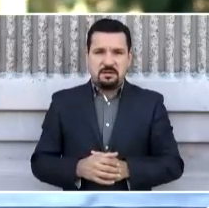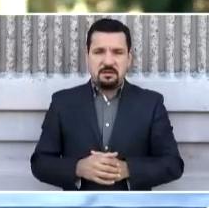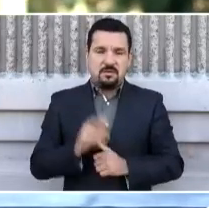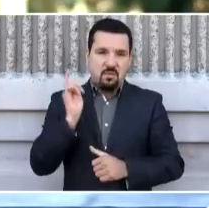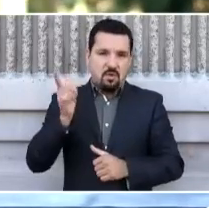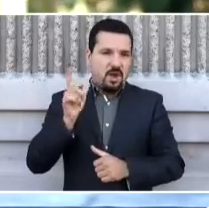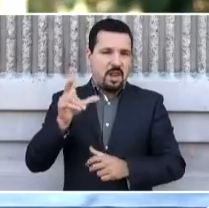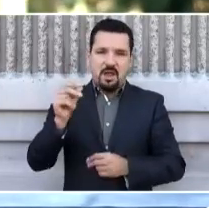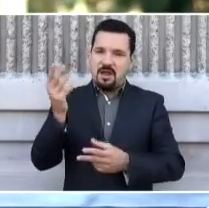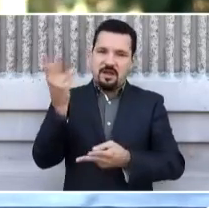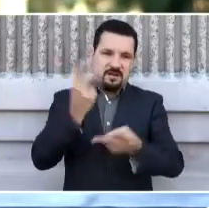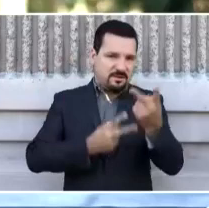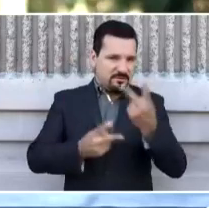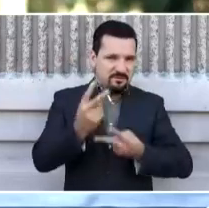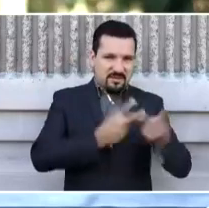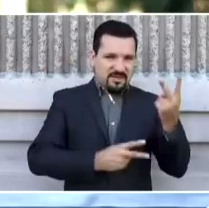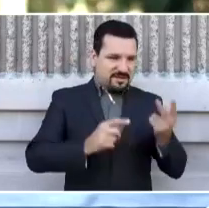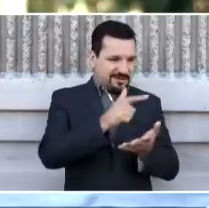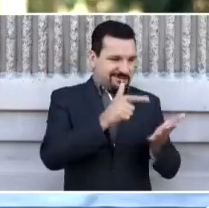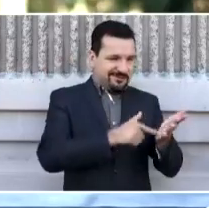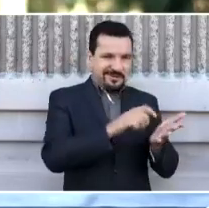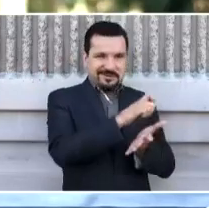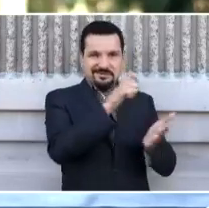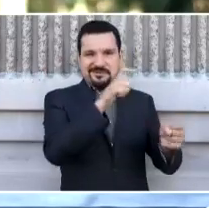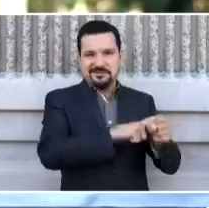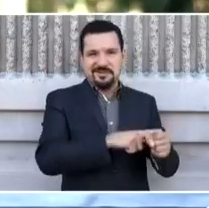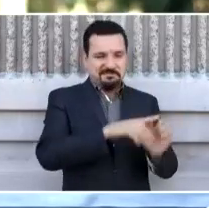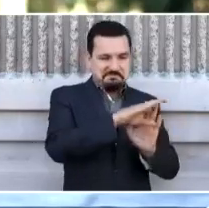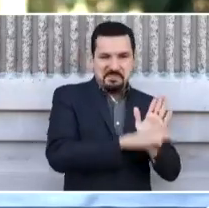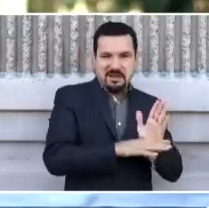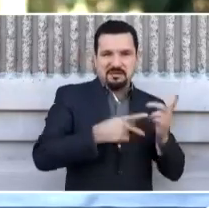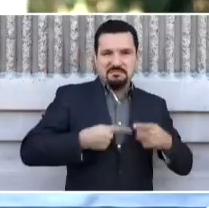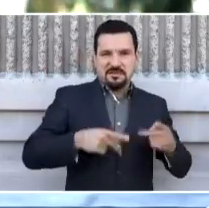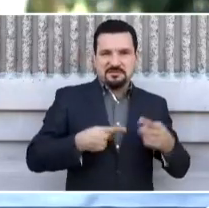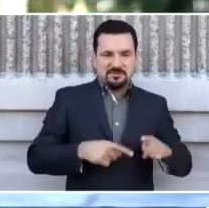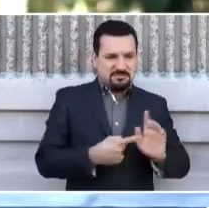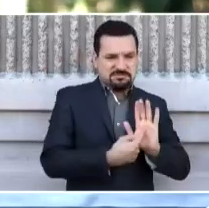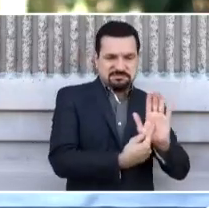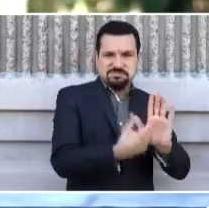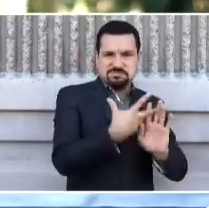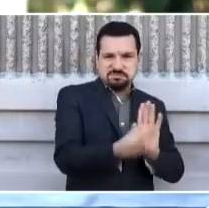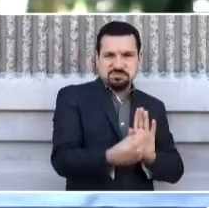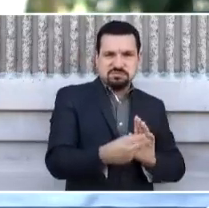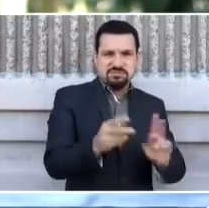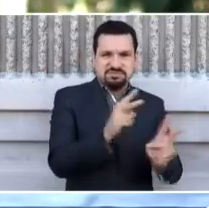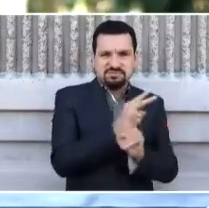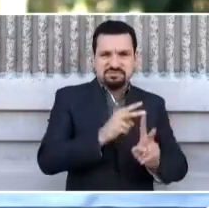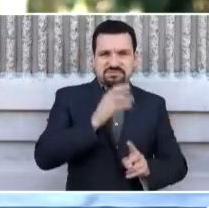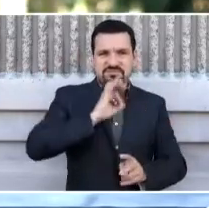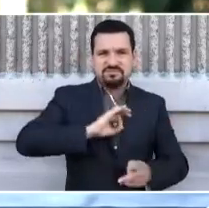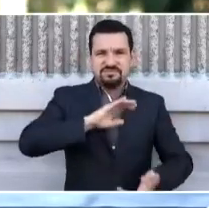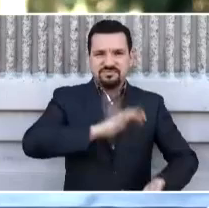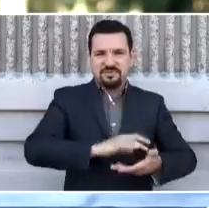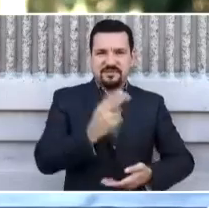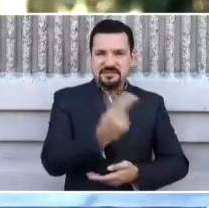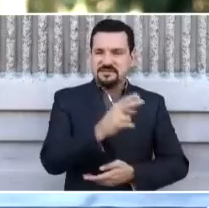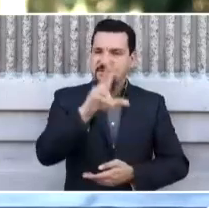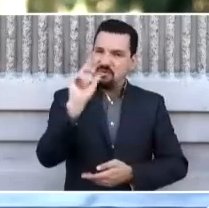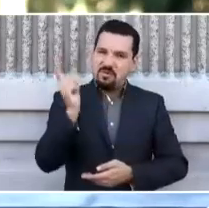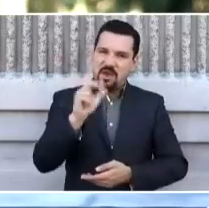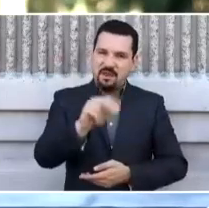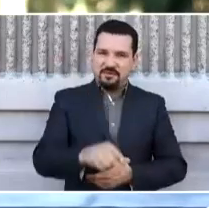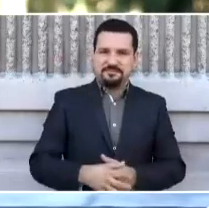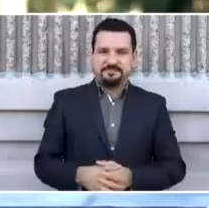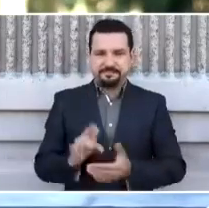lleguen a una terapia intensiva y que menos sean expuestos a un ventilador. Muchas gracias.